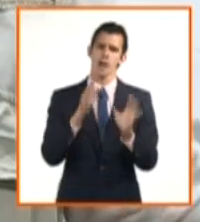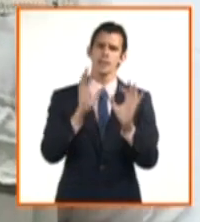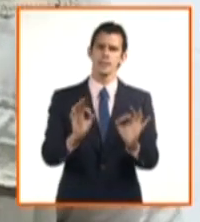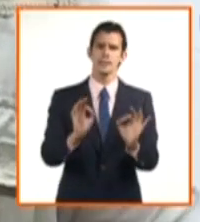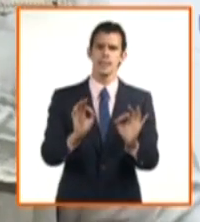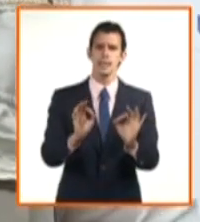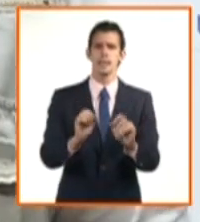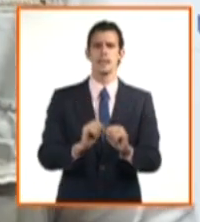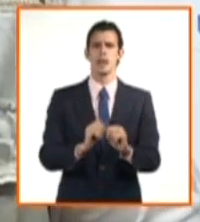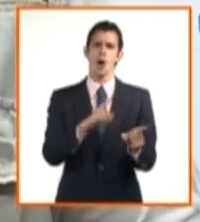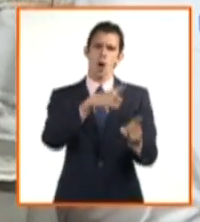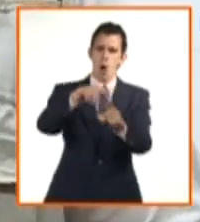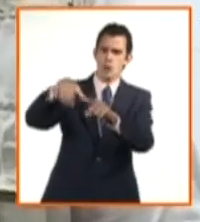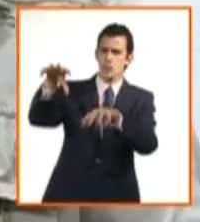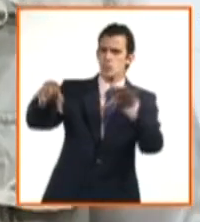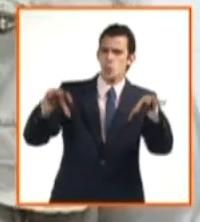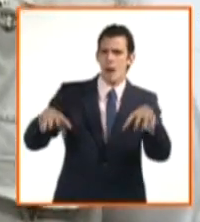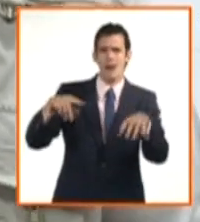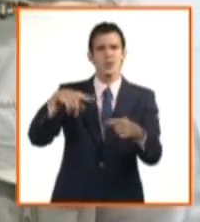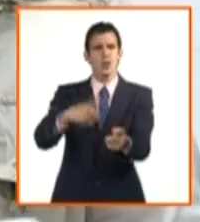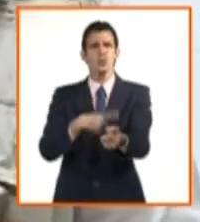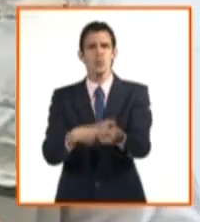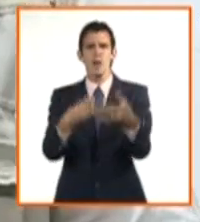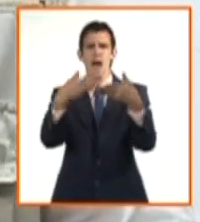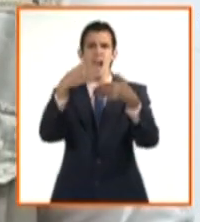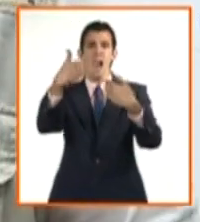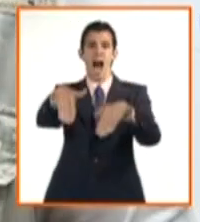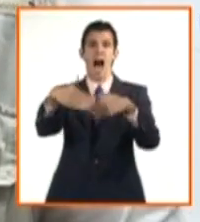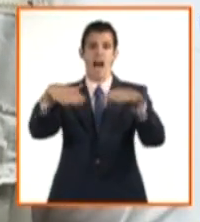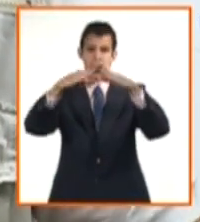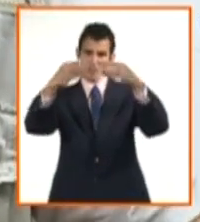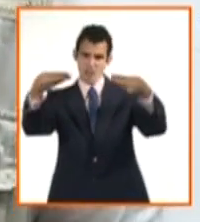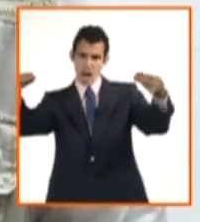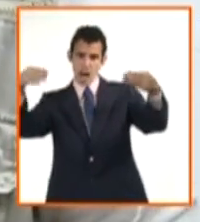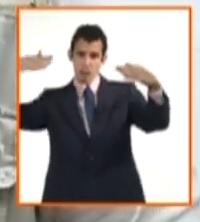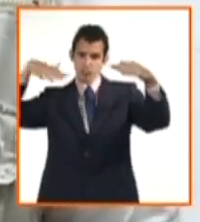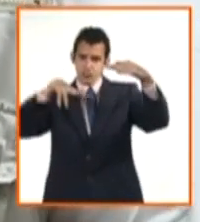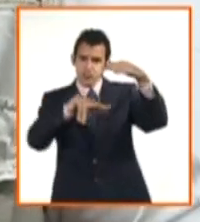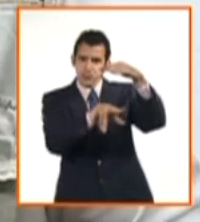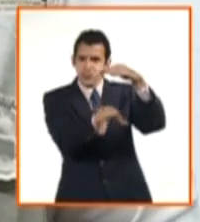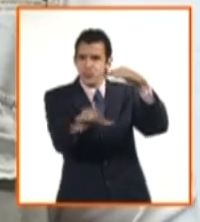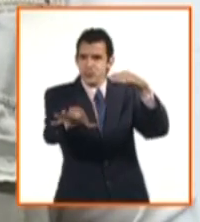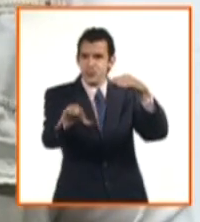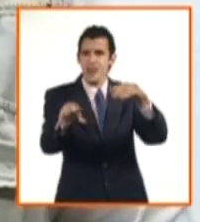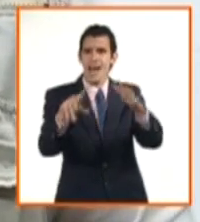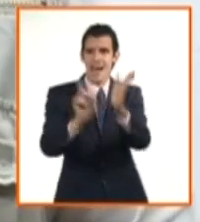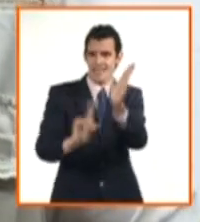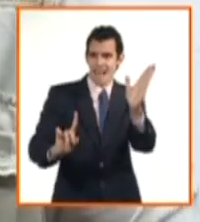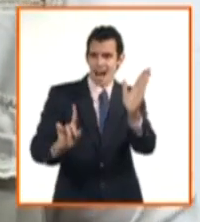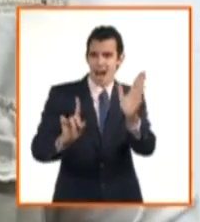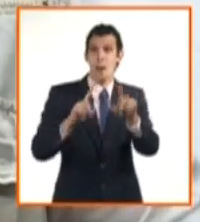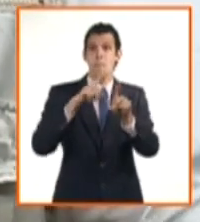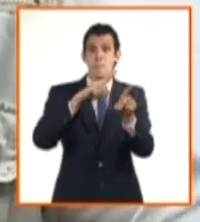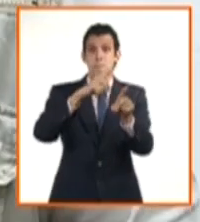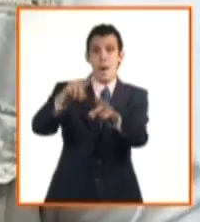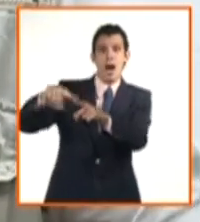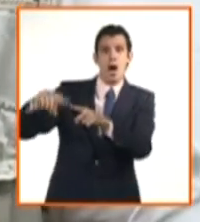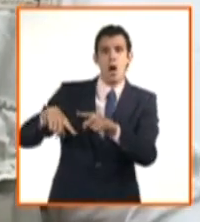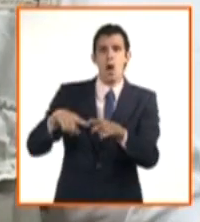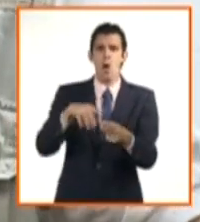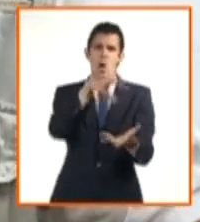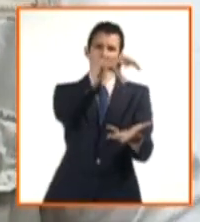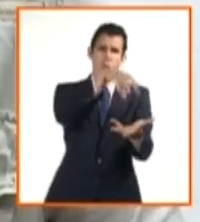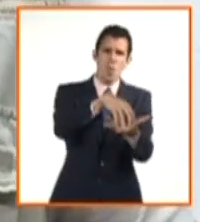las distintas ciudades y municipios del país con nosotros el director de redes de la unión eléctrica es el área